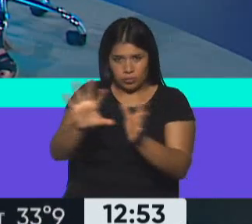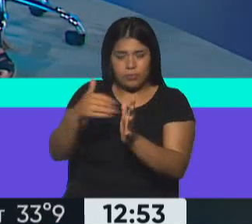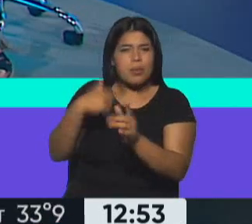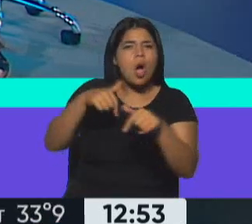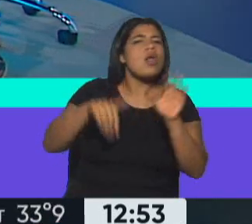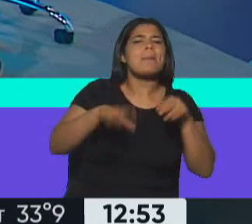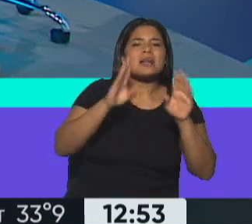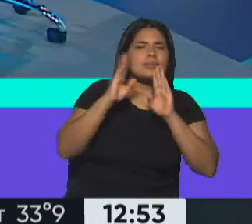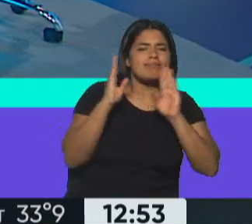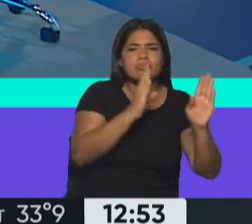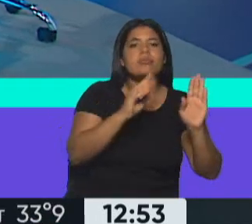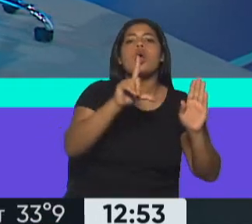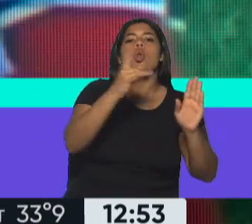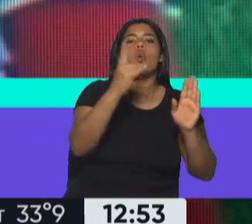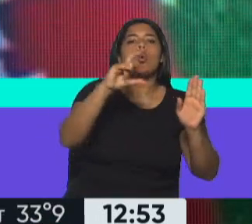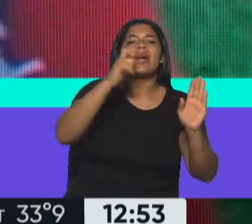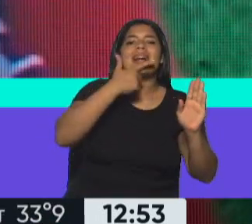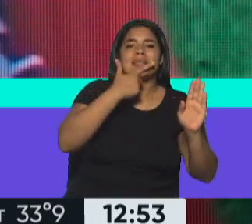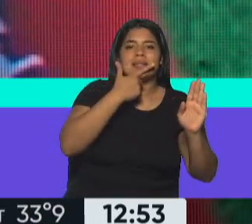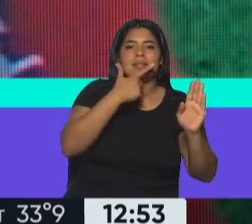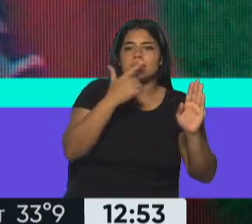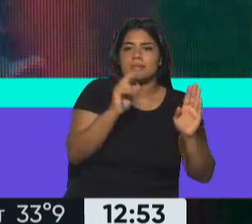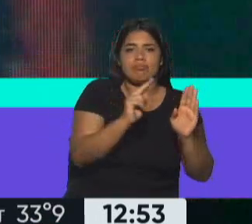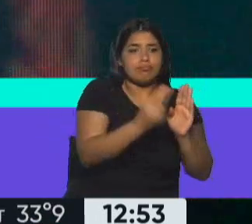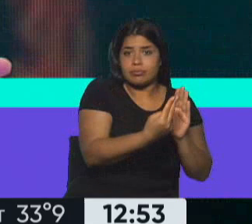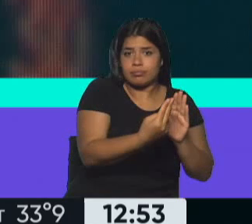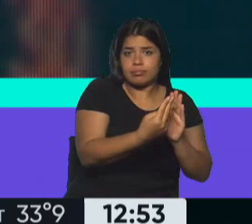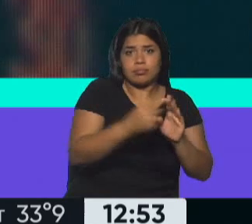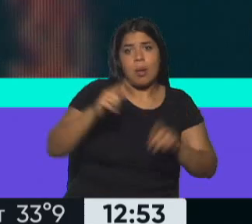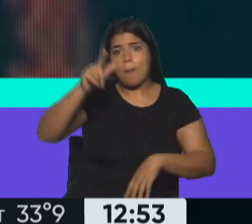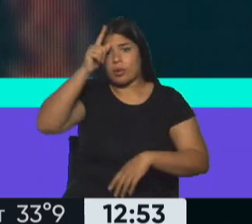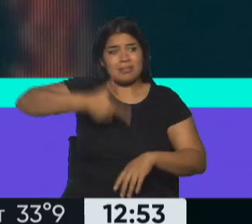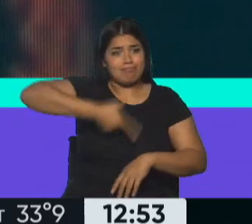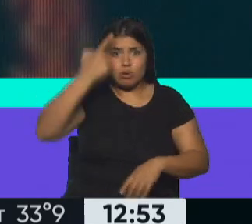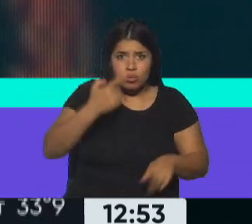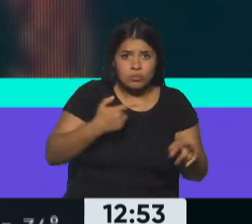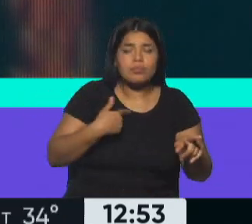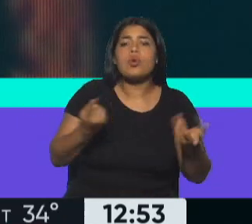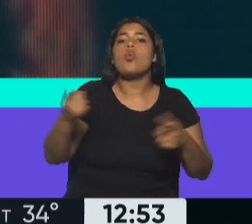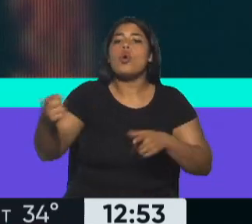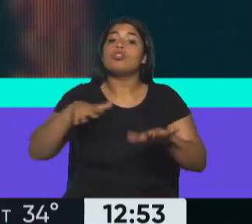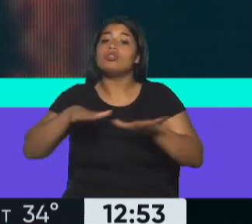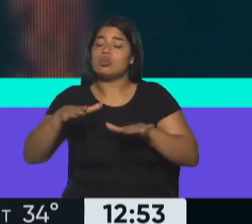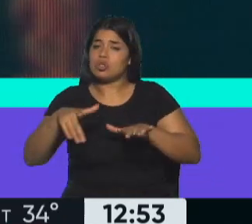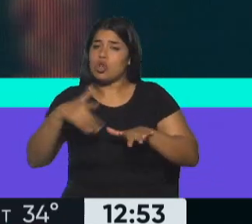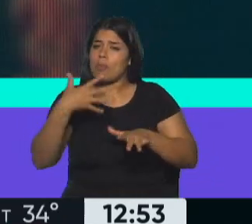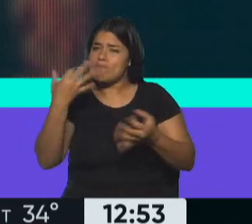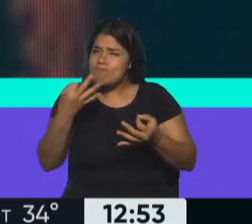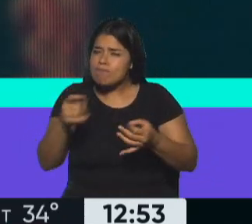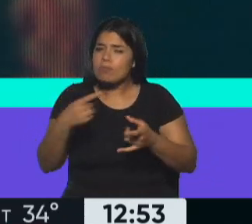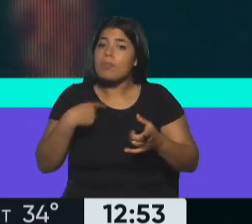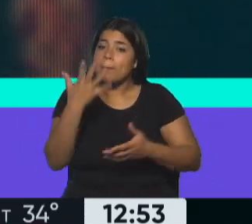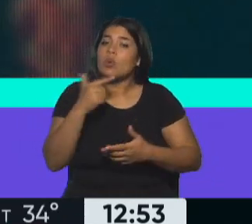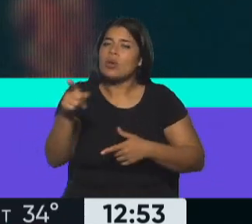lucas y tenemos que hablar de lucas que ya no está más que fue asesinado y recién planteamos una situación de espacio muy particular me gustaría que los profundices